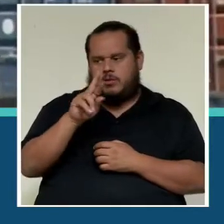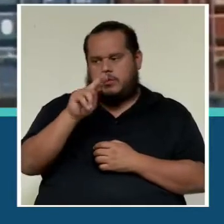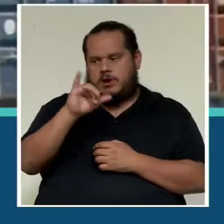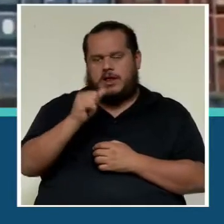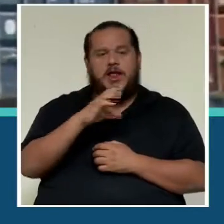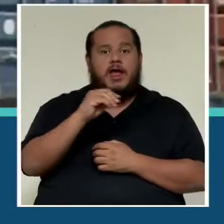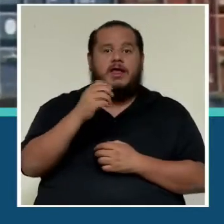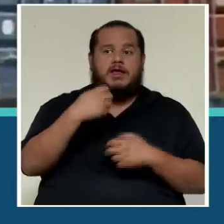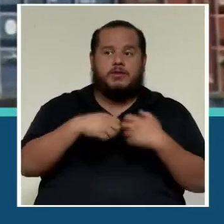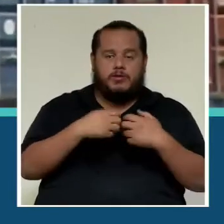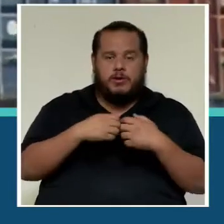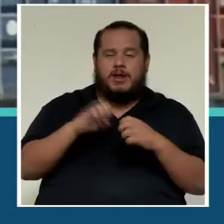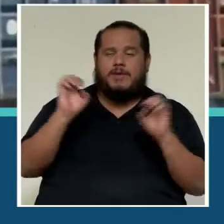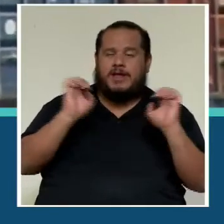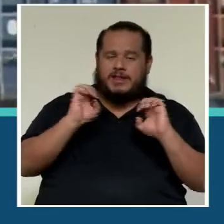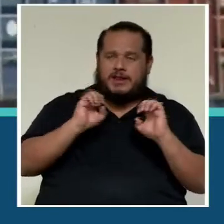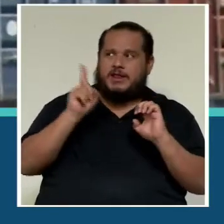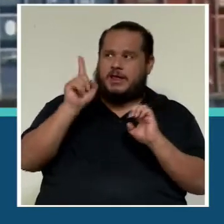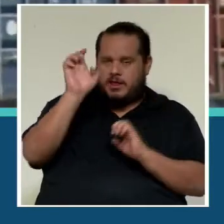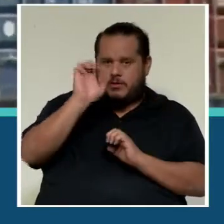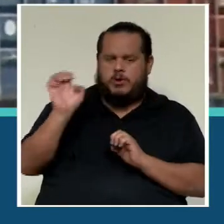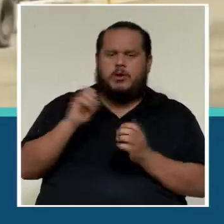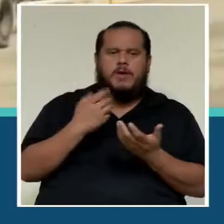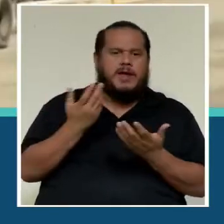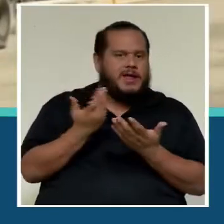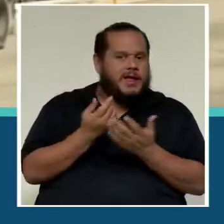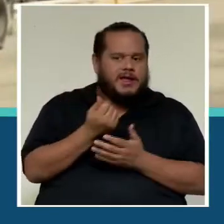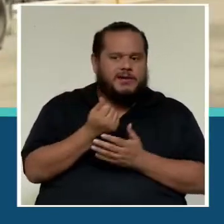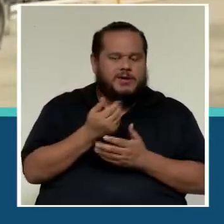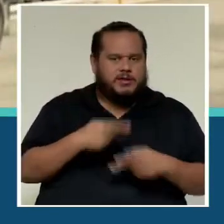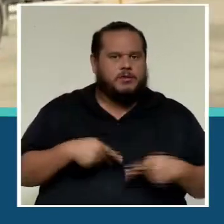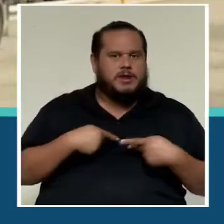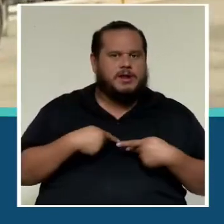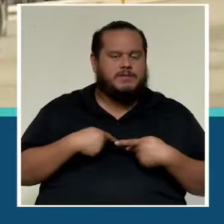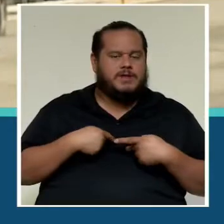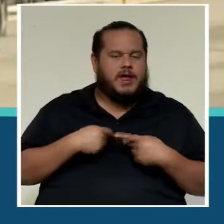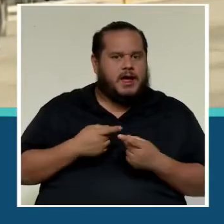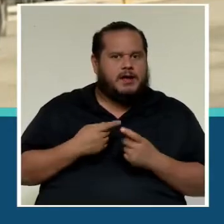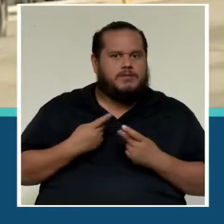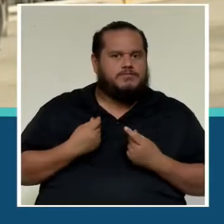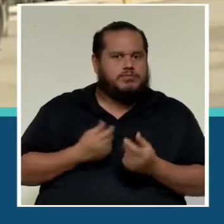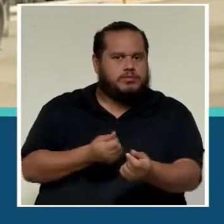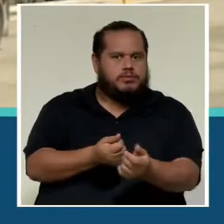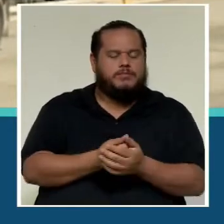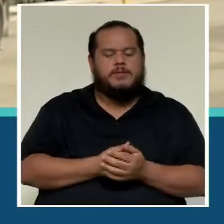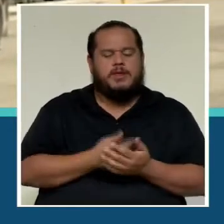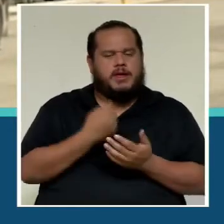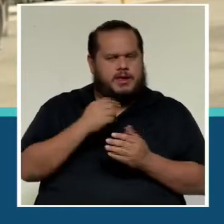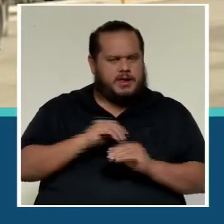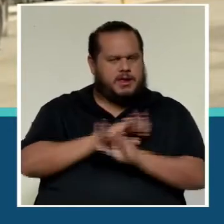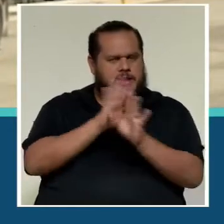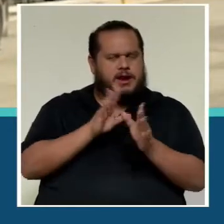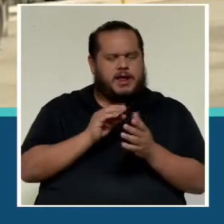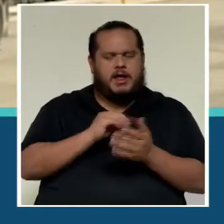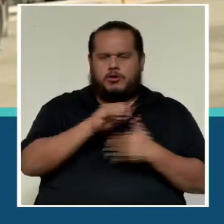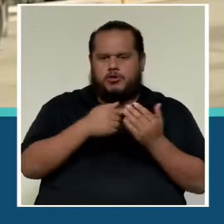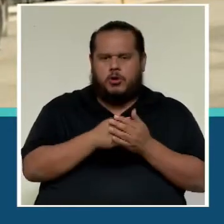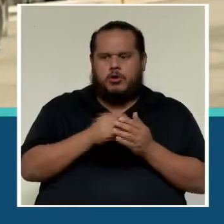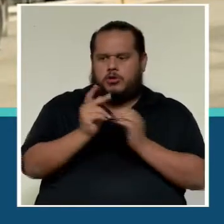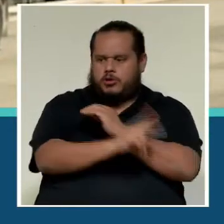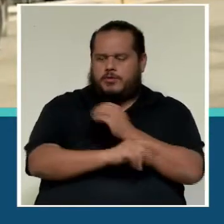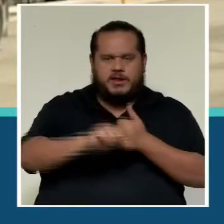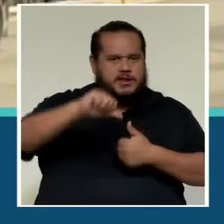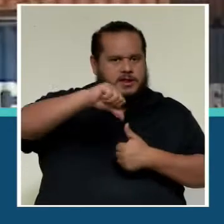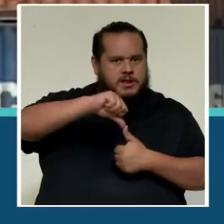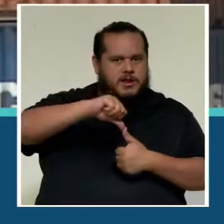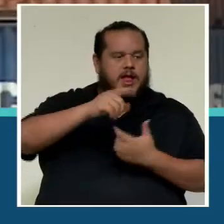energética europea está provocando que el costo de la vida se acelere. Para tener una idea más clara, la mayoría de los países centroamericanos son dependientes de